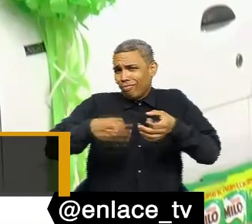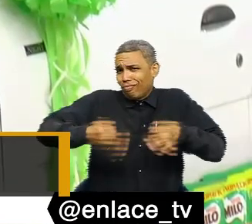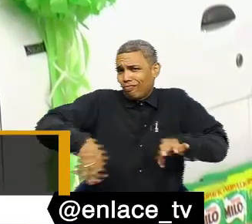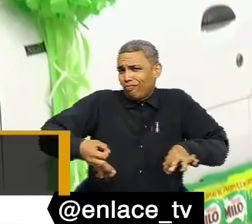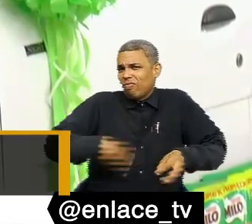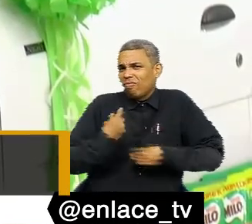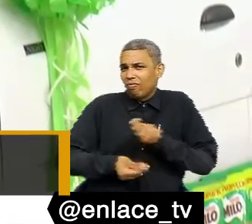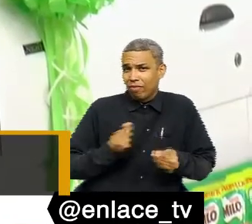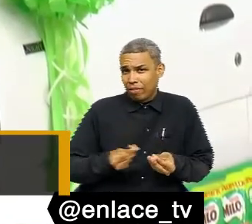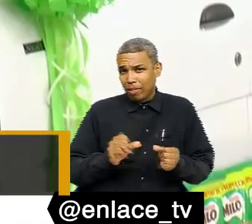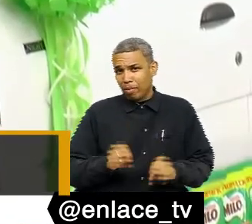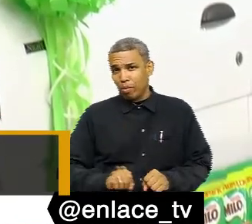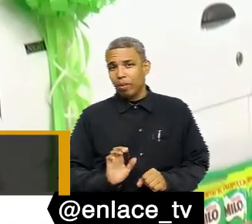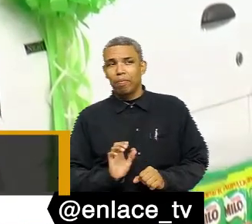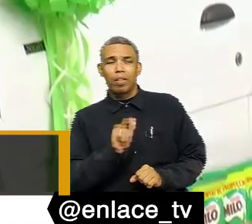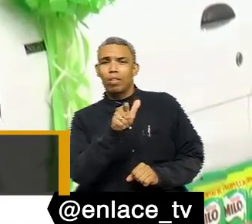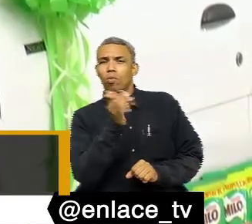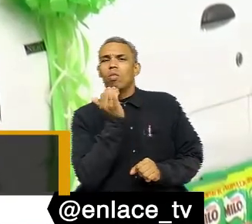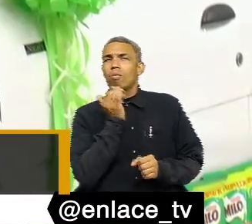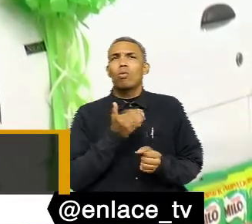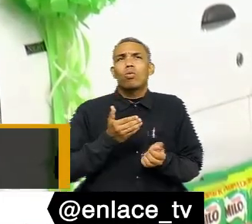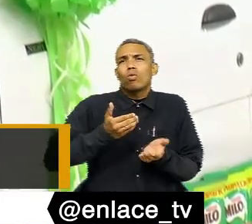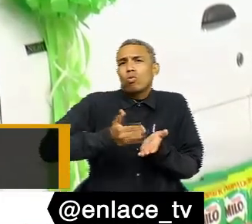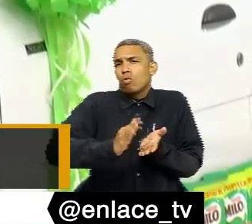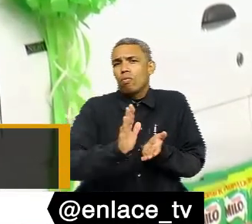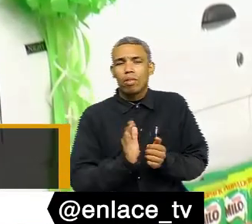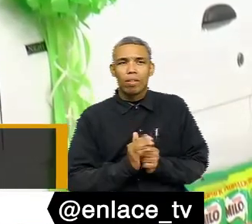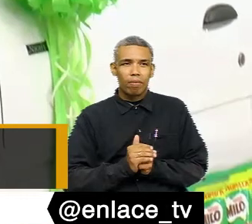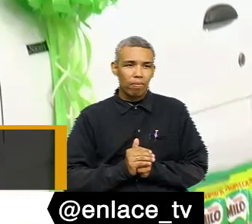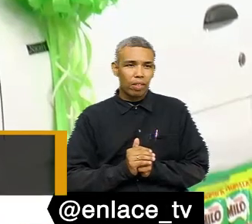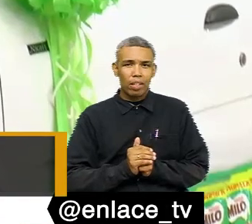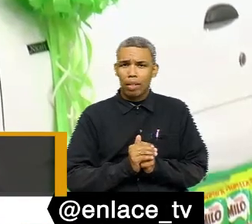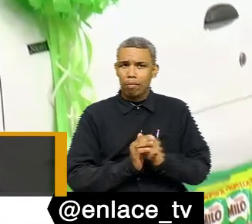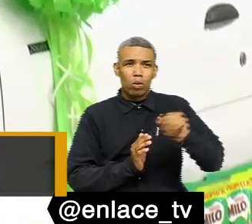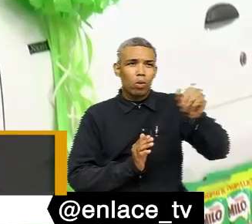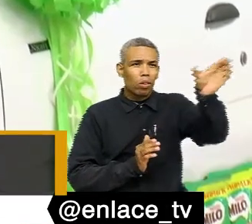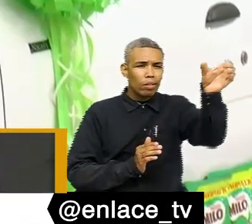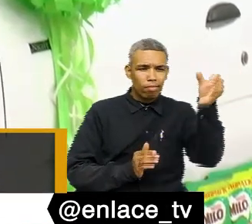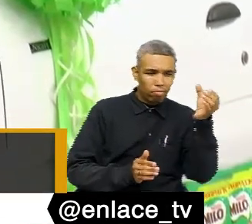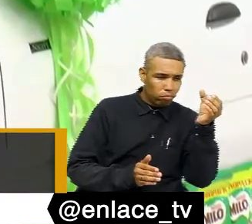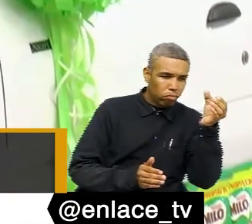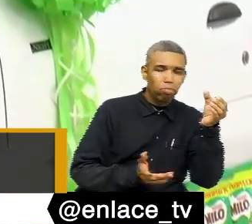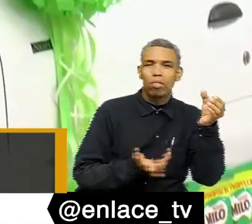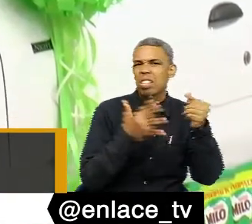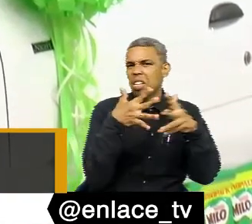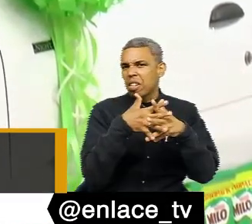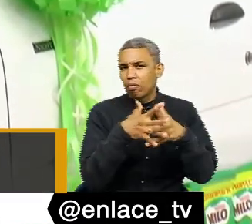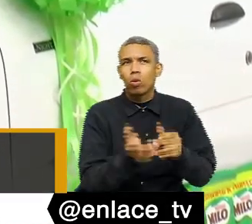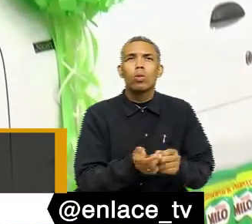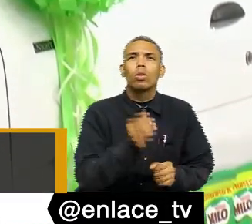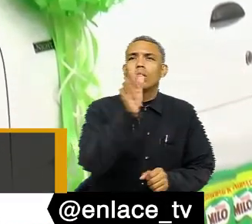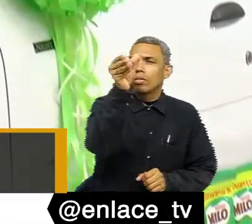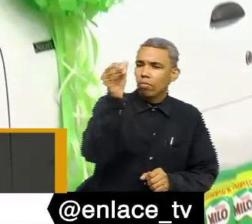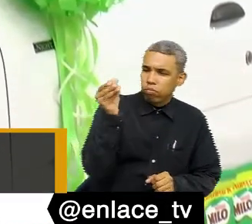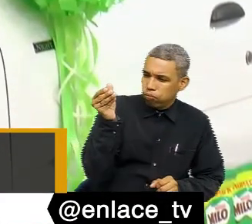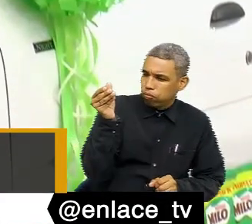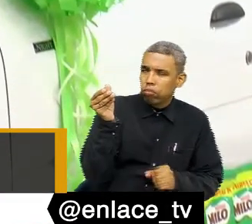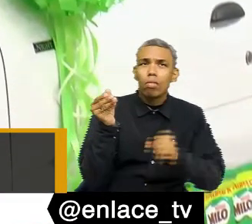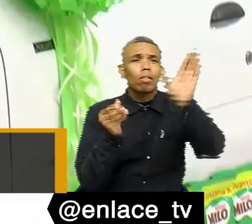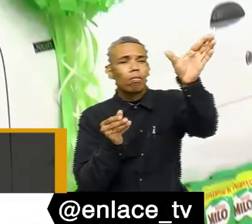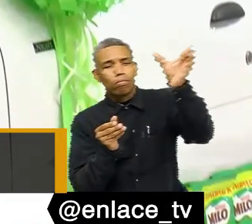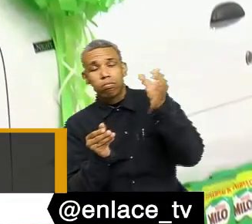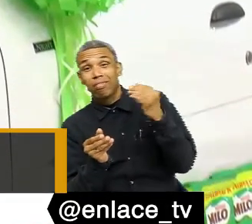simple, solamente son compras de 5 referencias diferentes de productos que incluyan obviamente verduras. Con eso es suficiente para